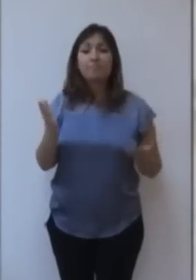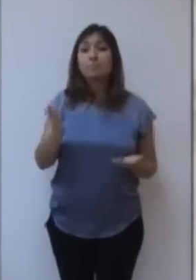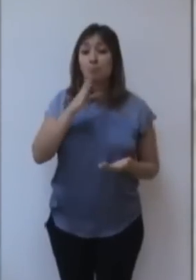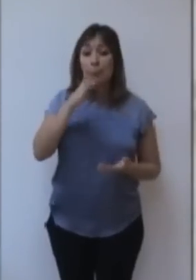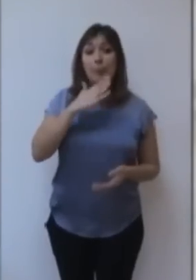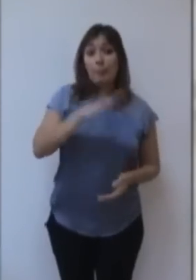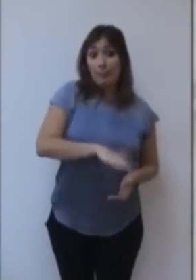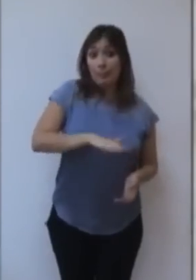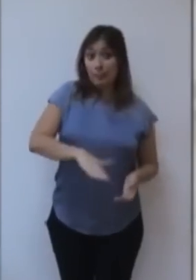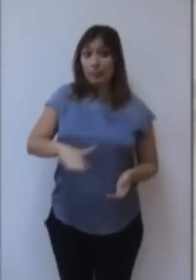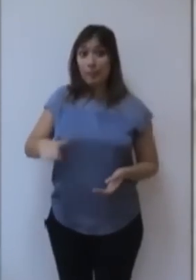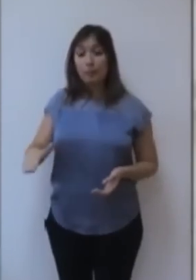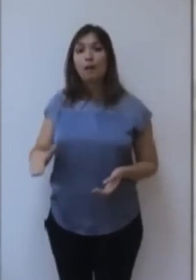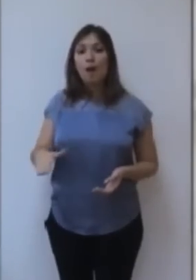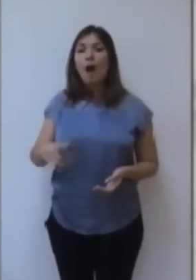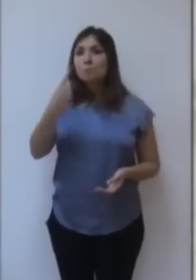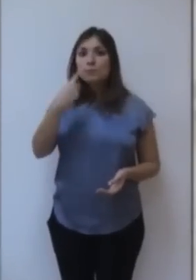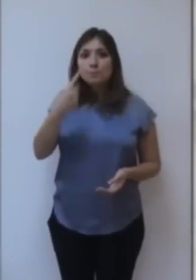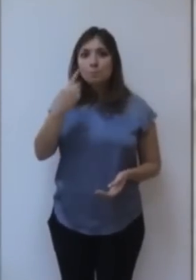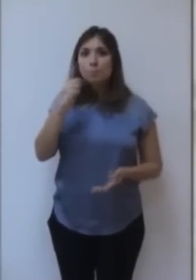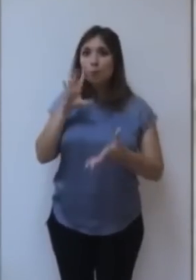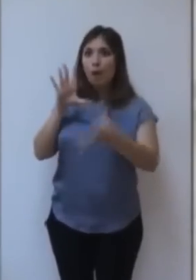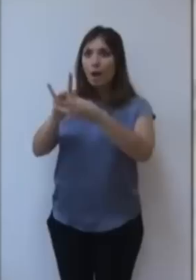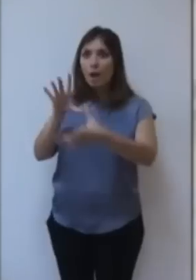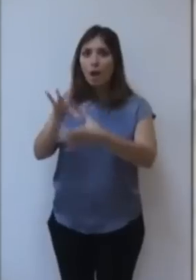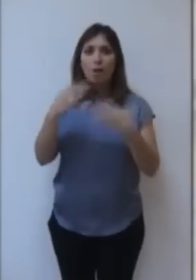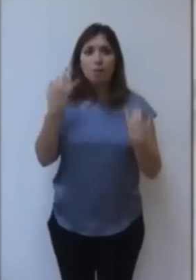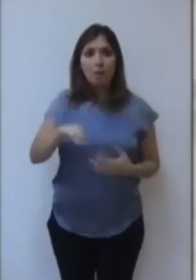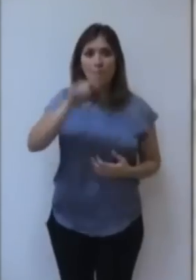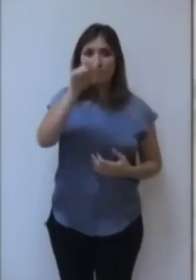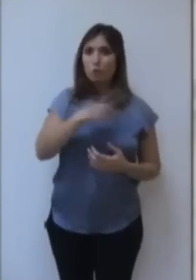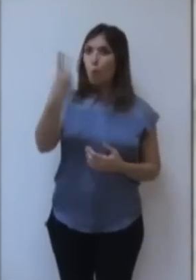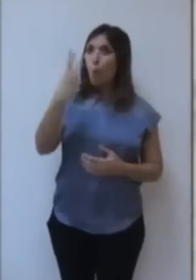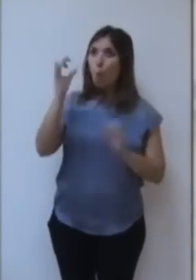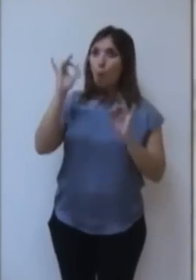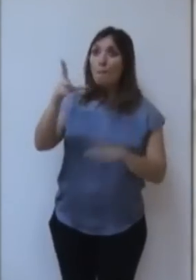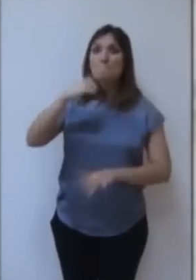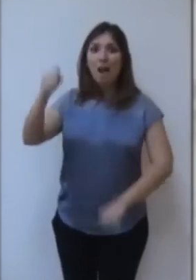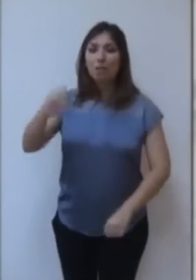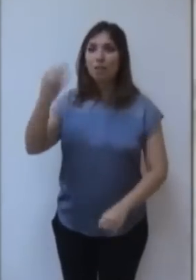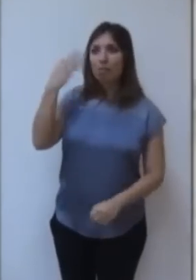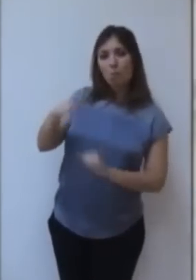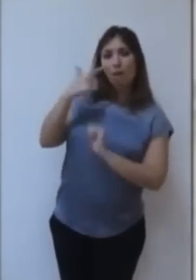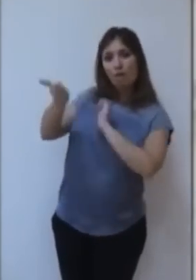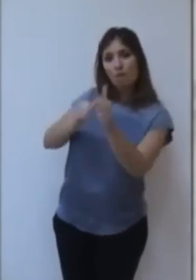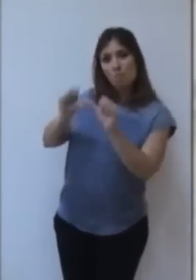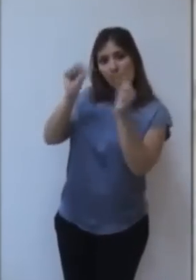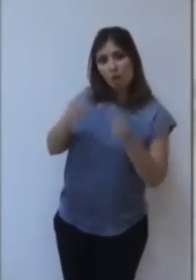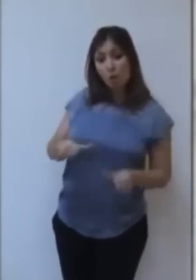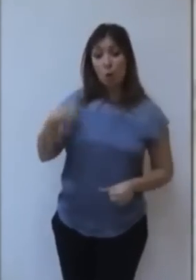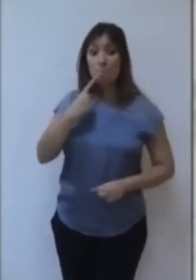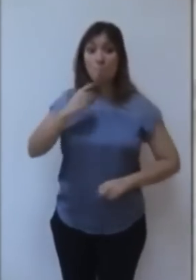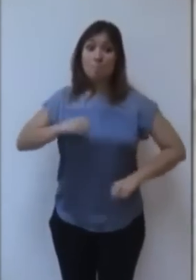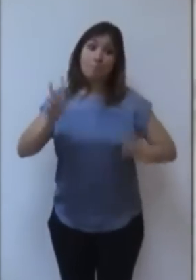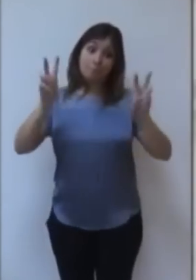los pequeños están identificando, ¿no?, con personas como ellos, y a los mayores se les está dando esa oportunidad de poder, lo que decíais,